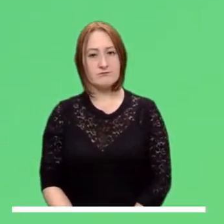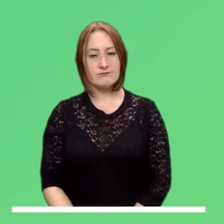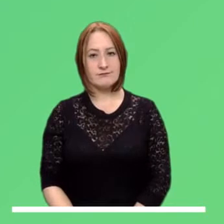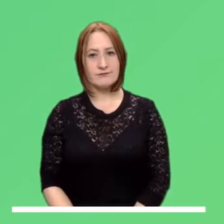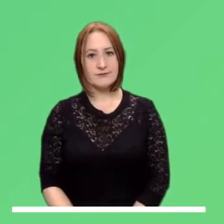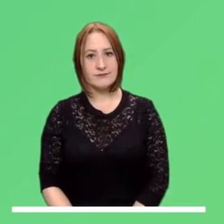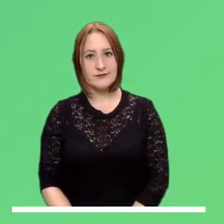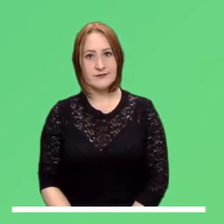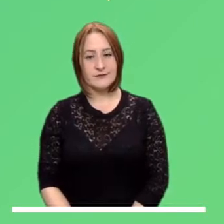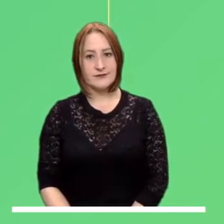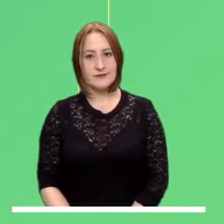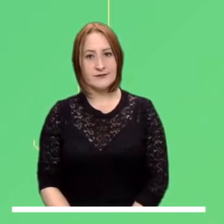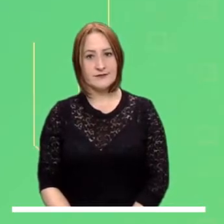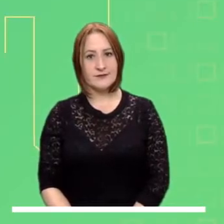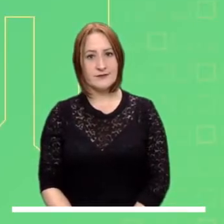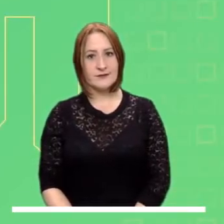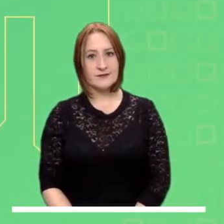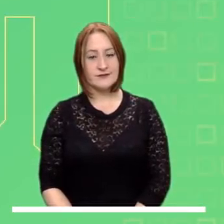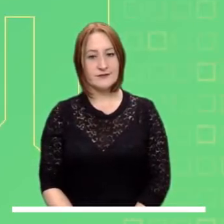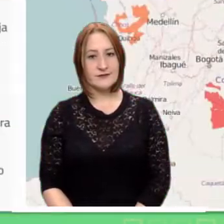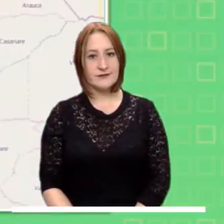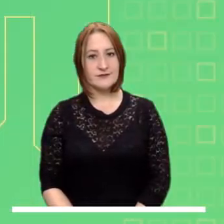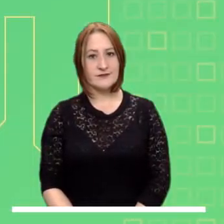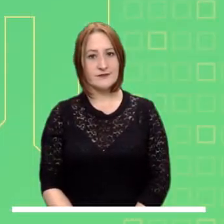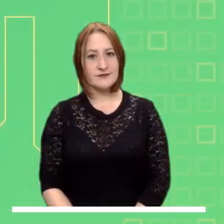Veamos ahora las alertas que se encuentran activas.